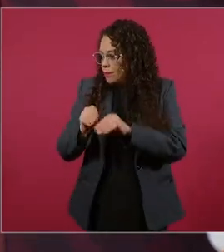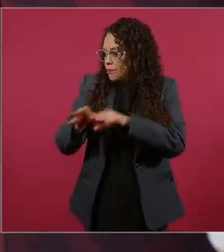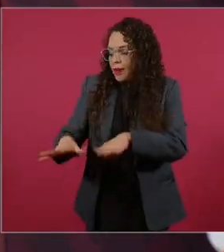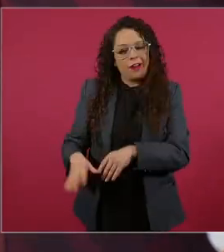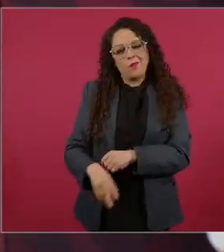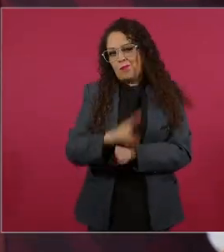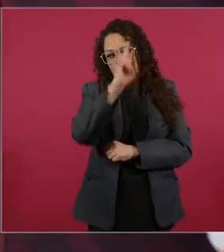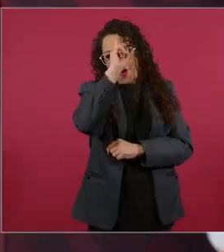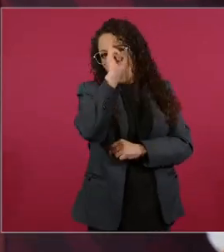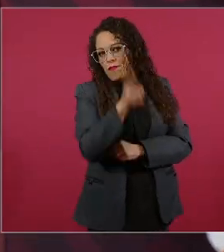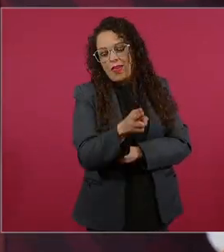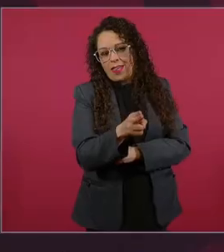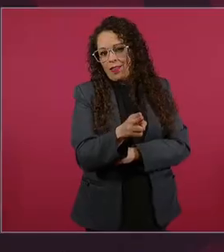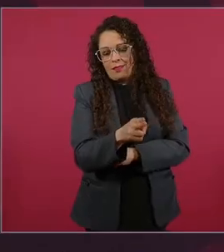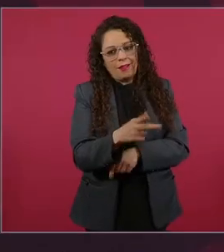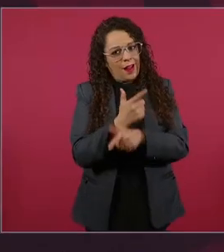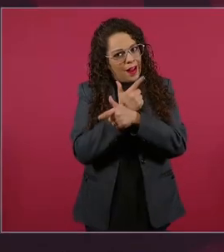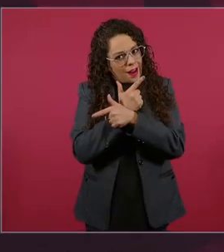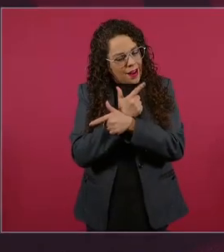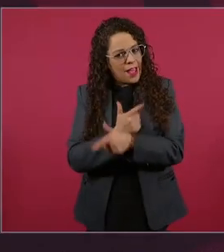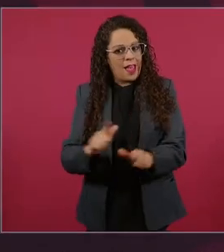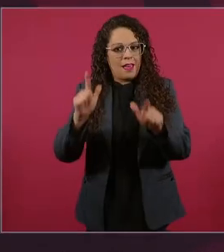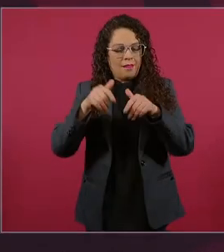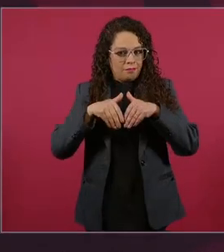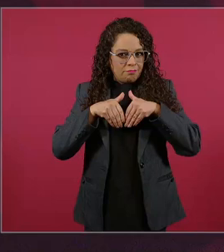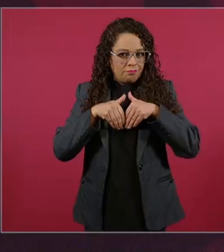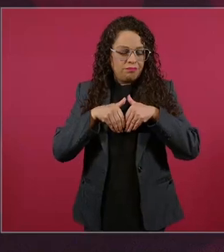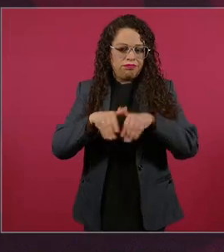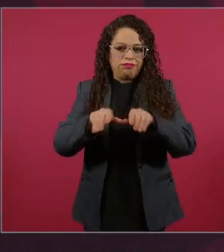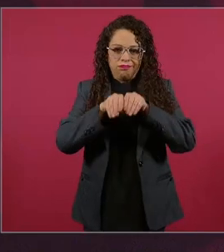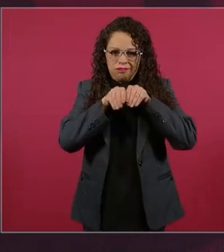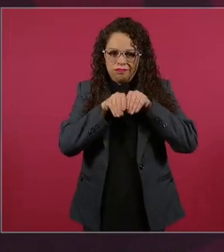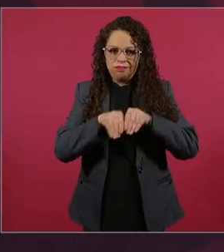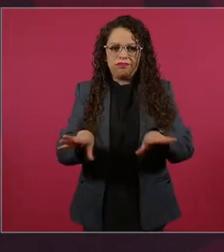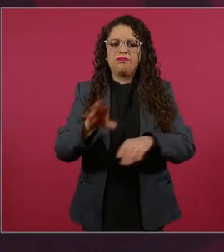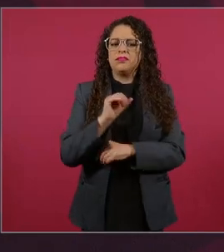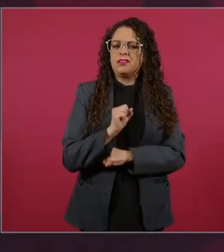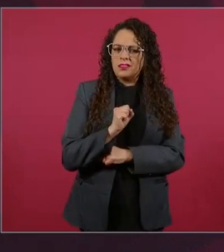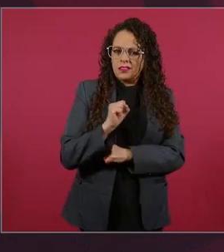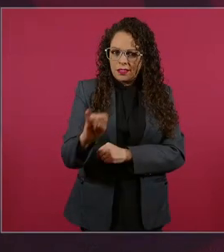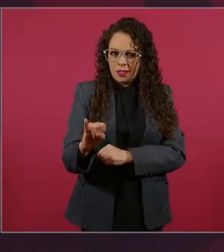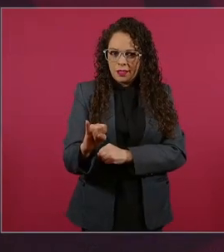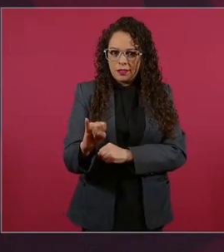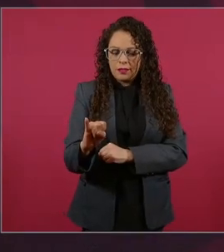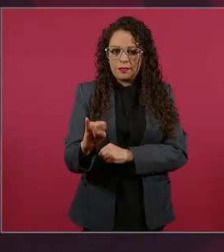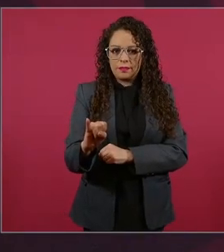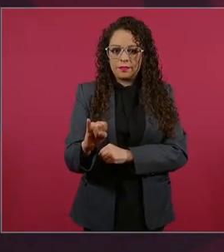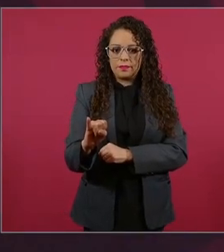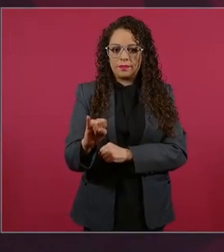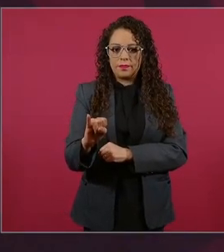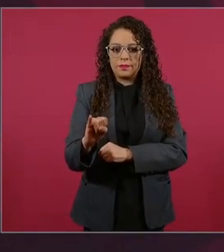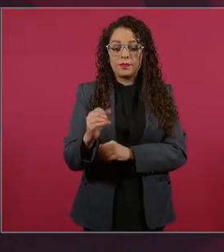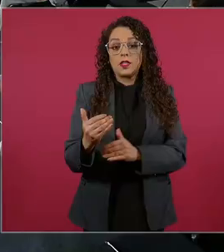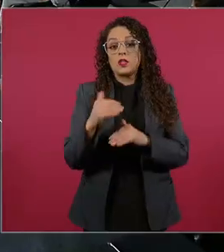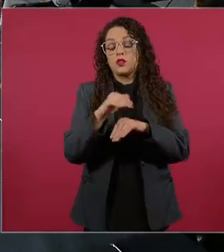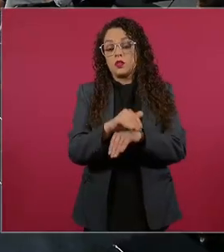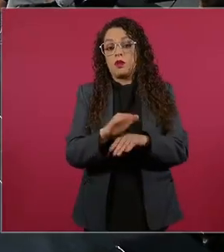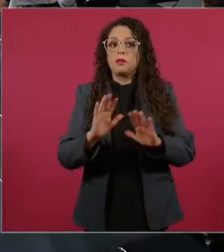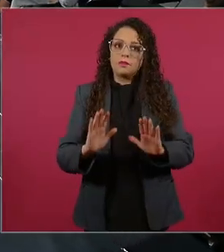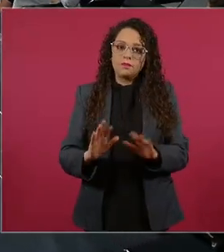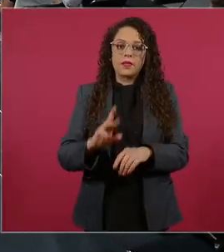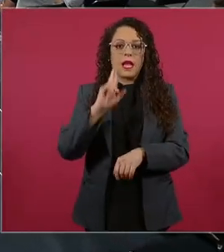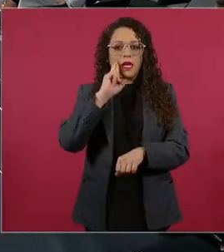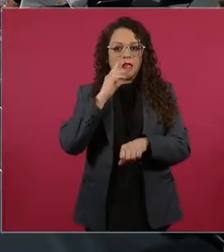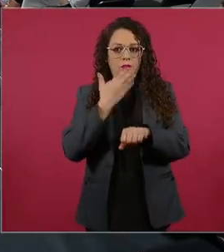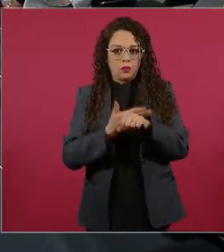cuestiones de responsabilidad, de credibilidad,